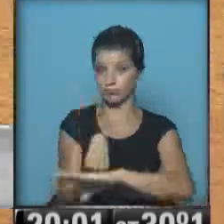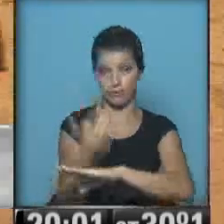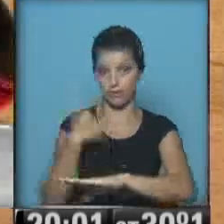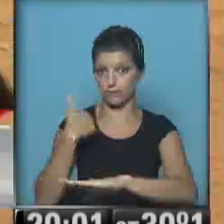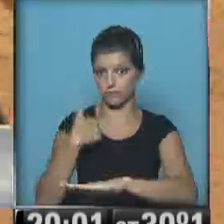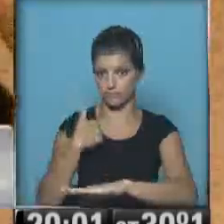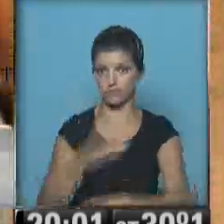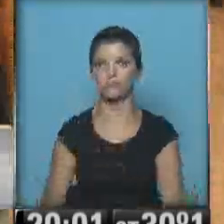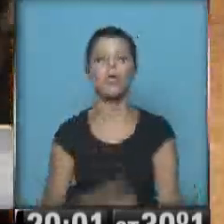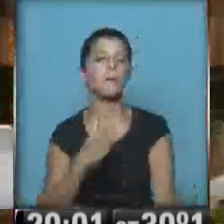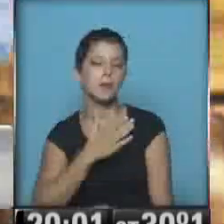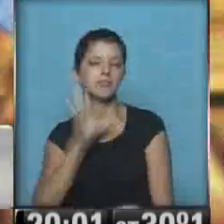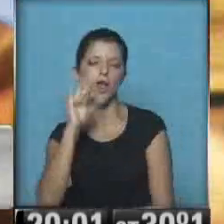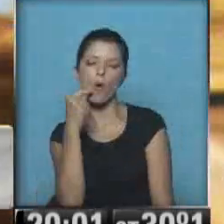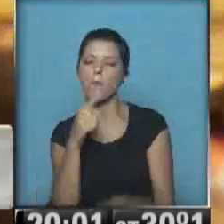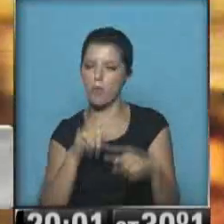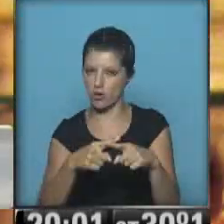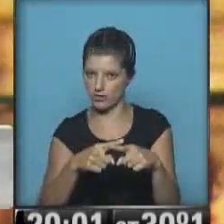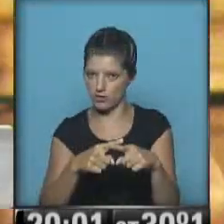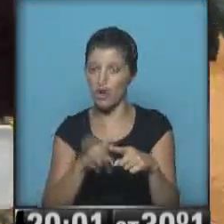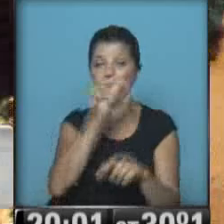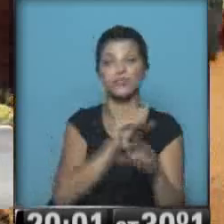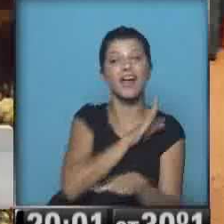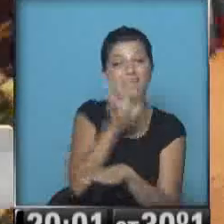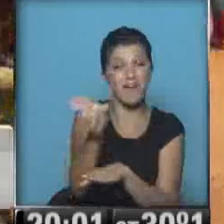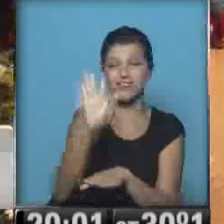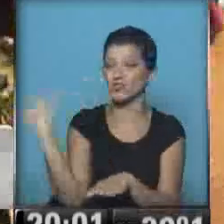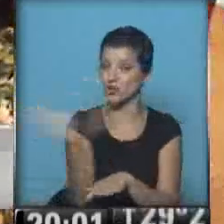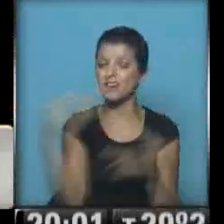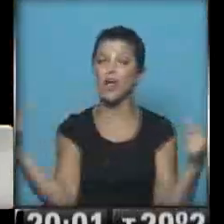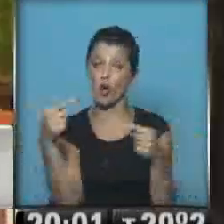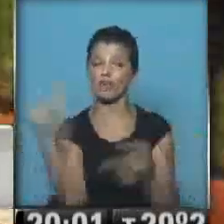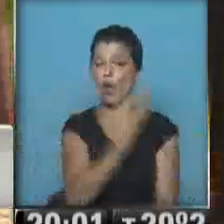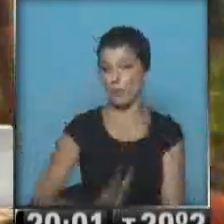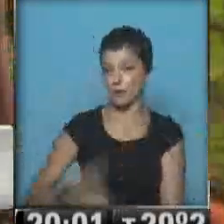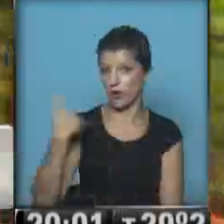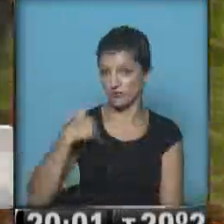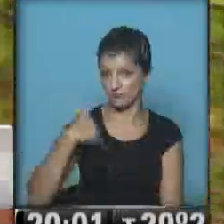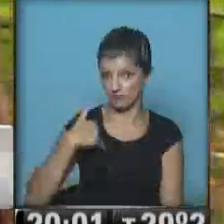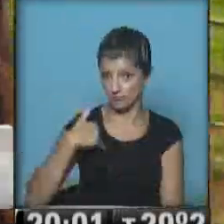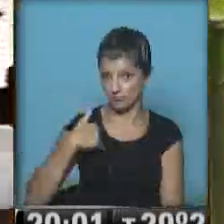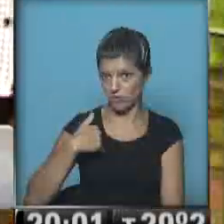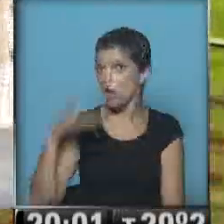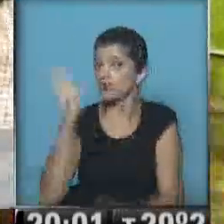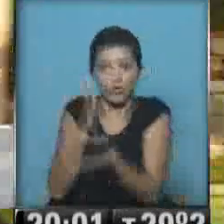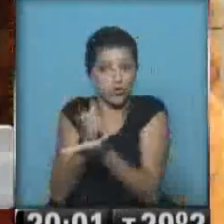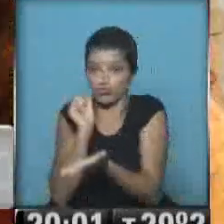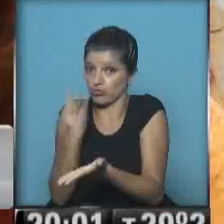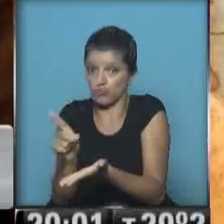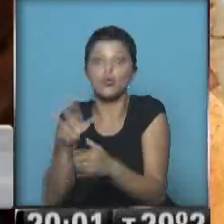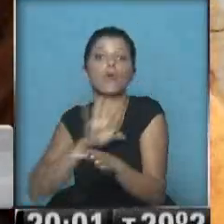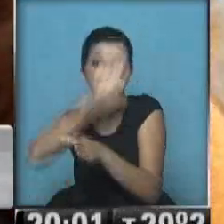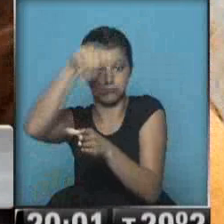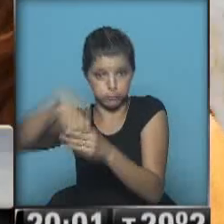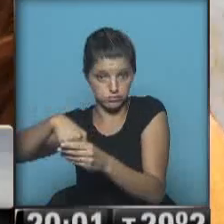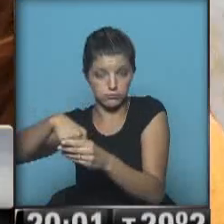Yo creo que es una operación política, que los que van a ir son todos los que están en contra del gobierno. Tienen todo el derecho del mundo a